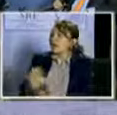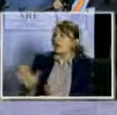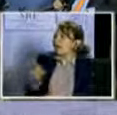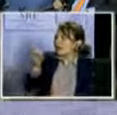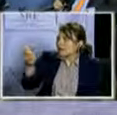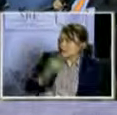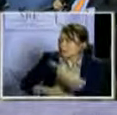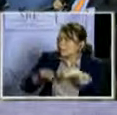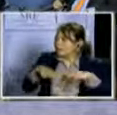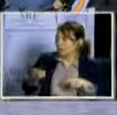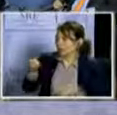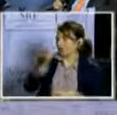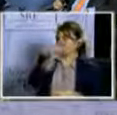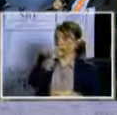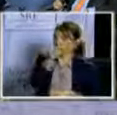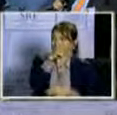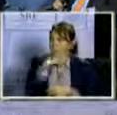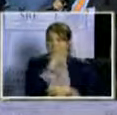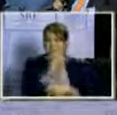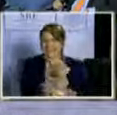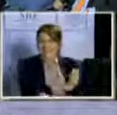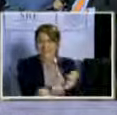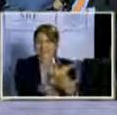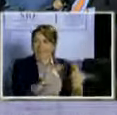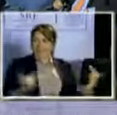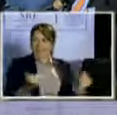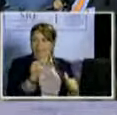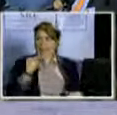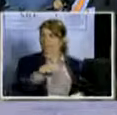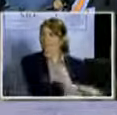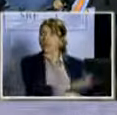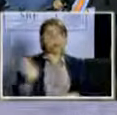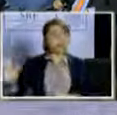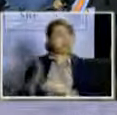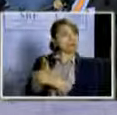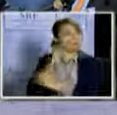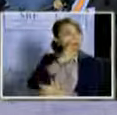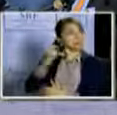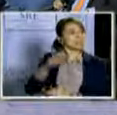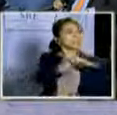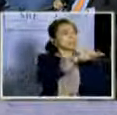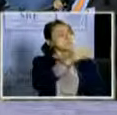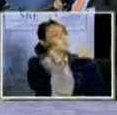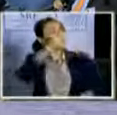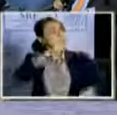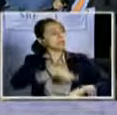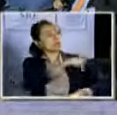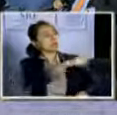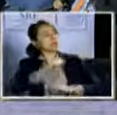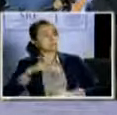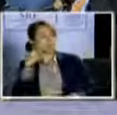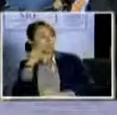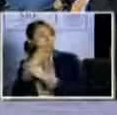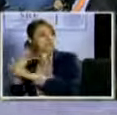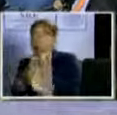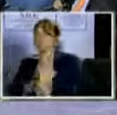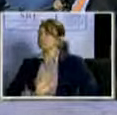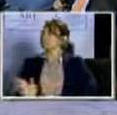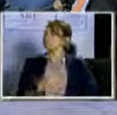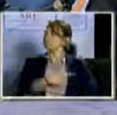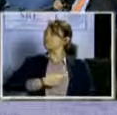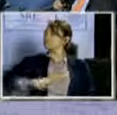dijiste algo al No, respecto. que hay un tema de reforma, sí, pero que abarca a todo Naciones Unidas, no solamente al Consejo de Seguridad. Es